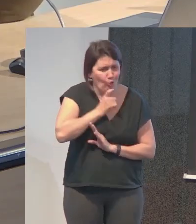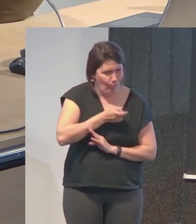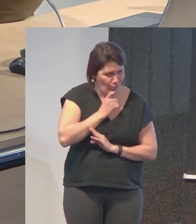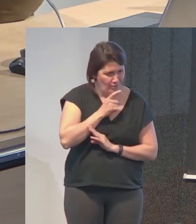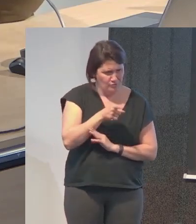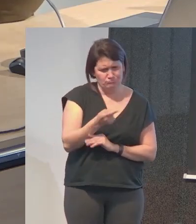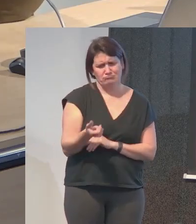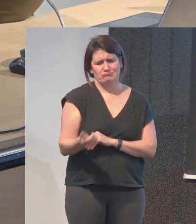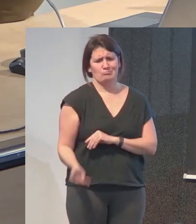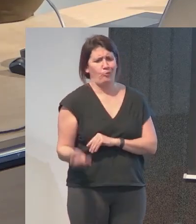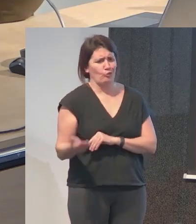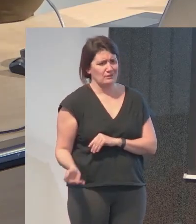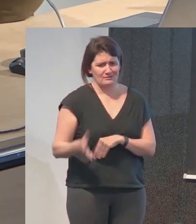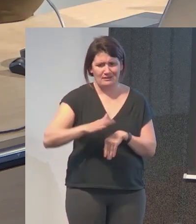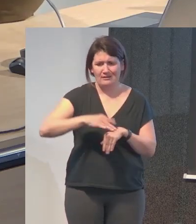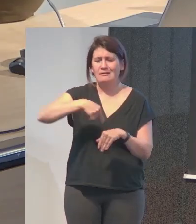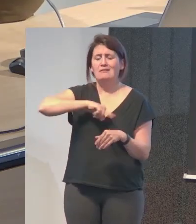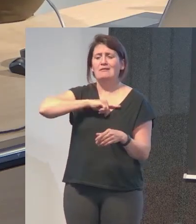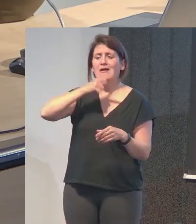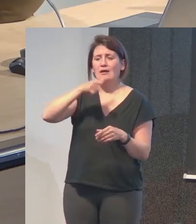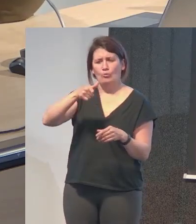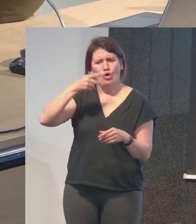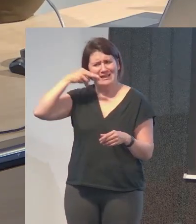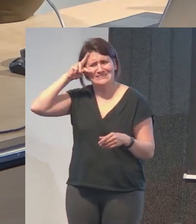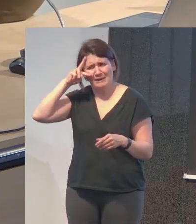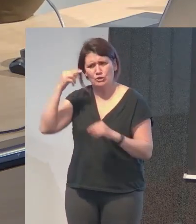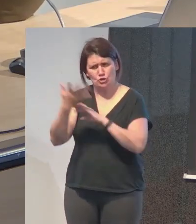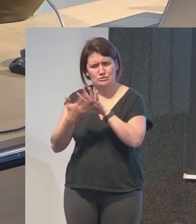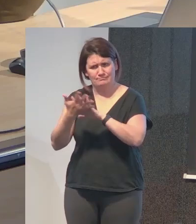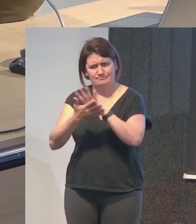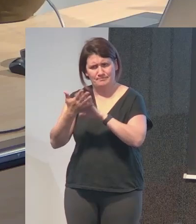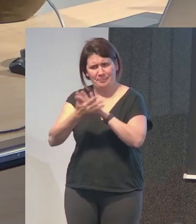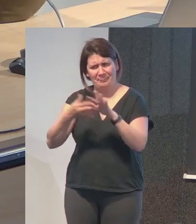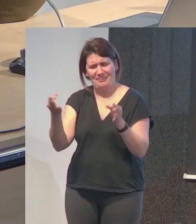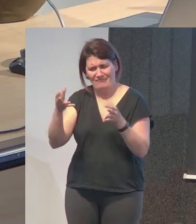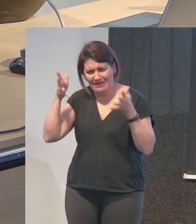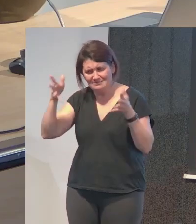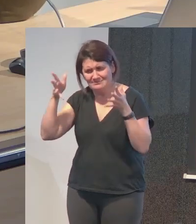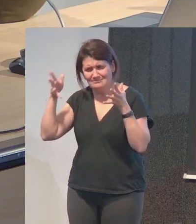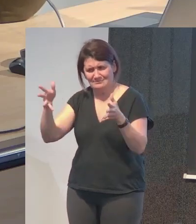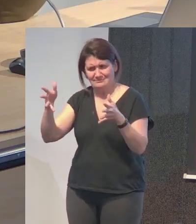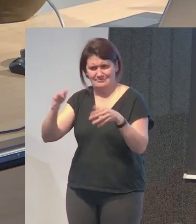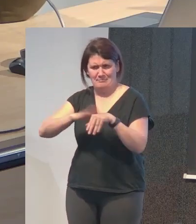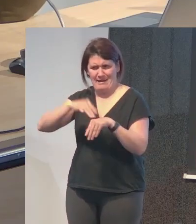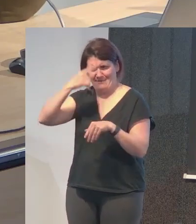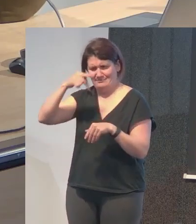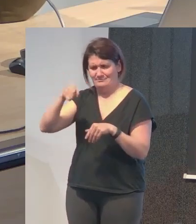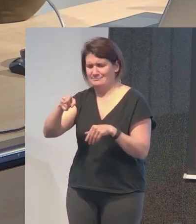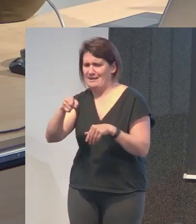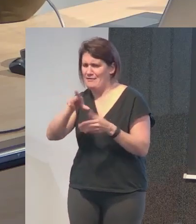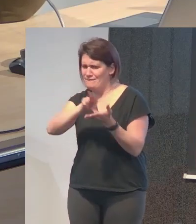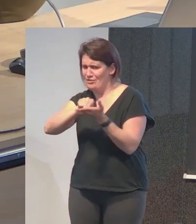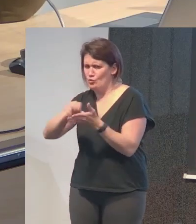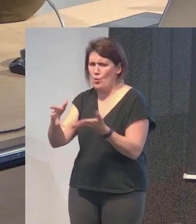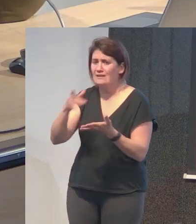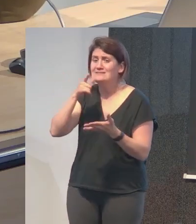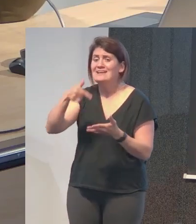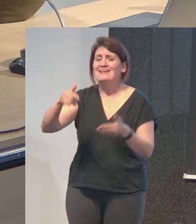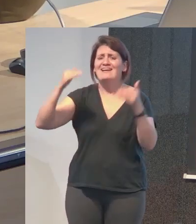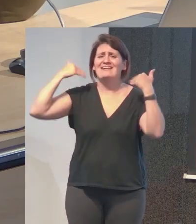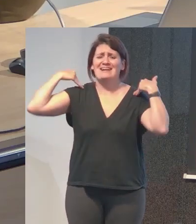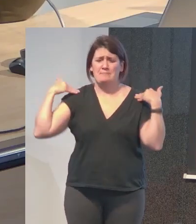Y es muy importante que yo creo que expertos en lengua de signos y representantes